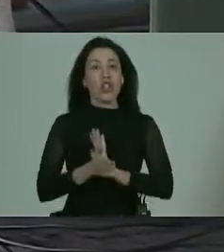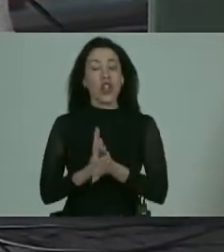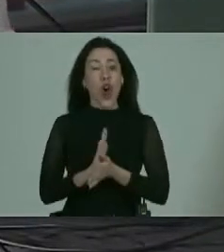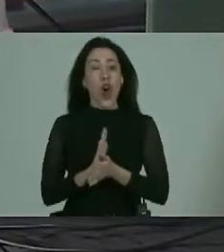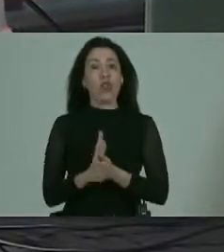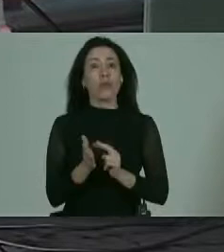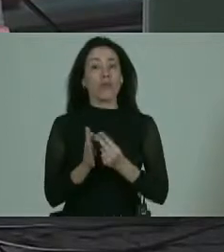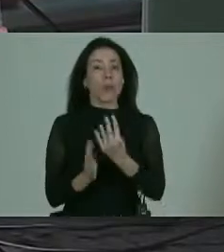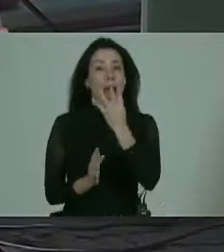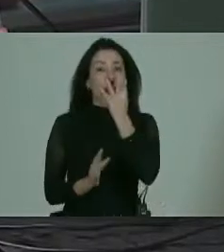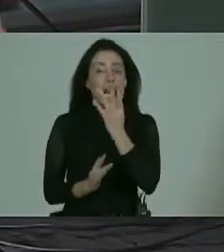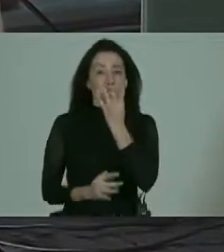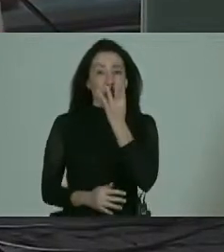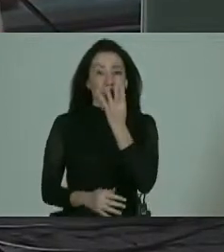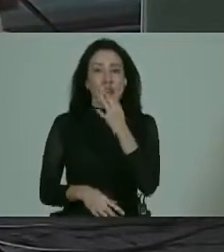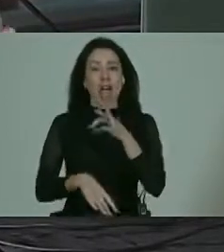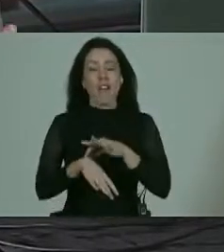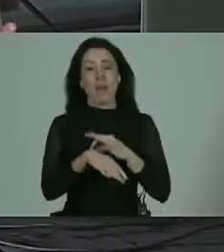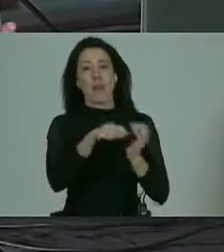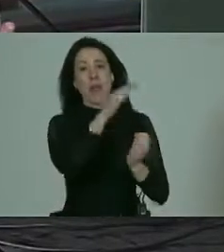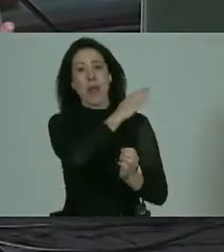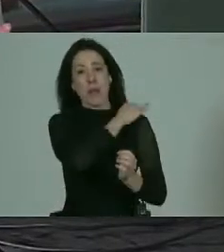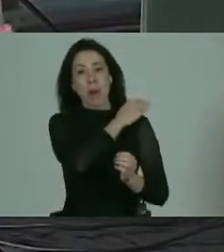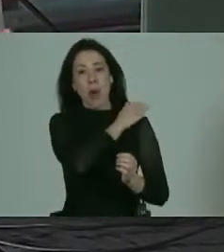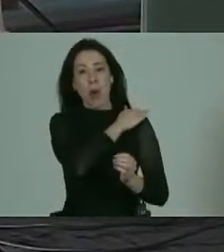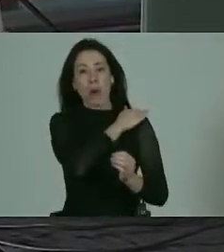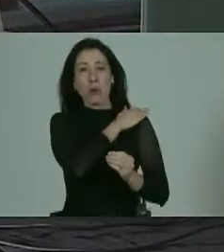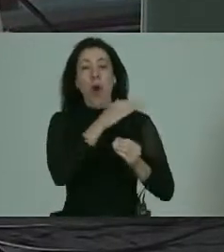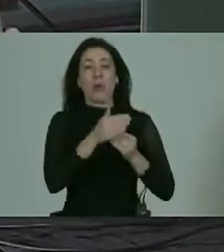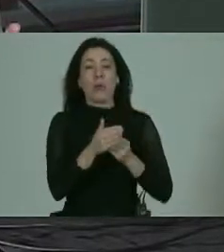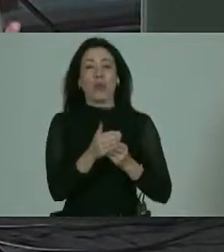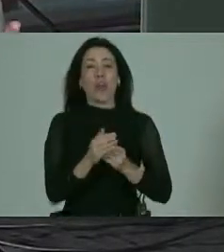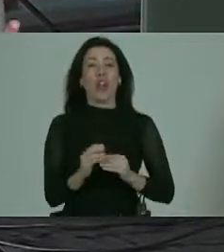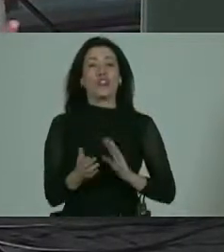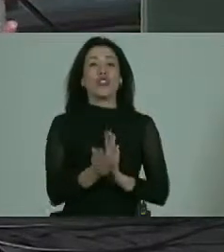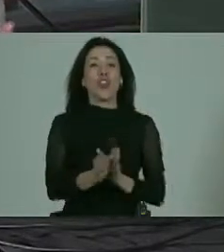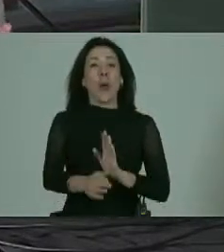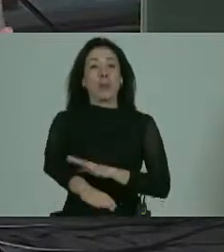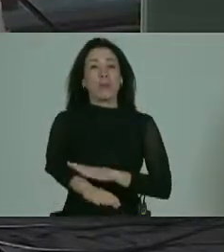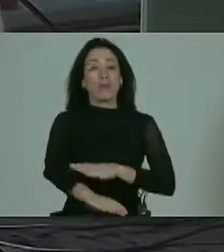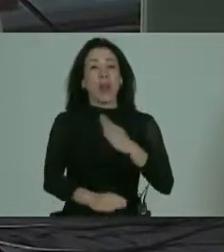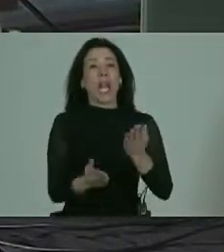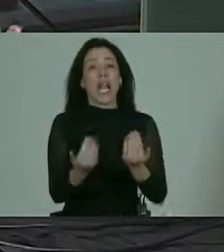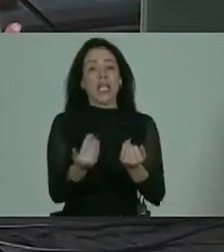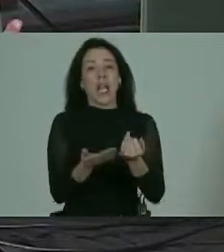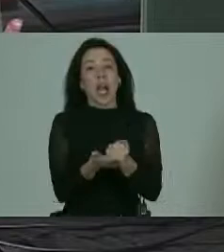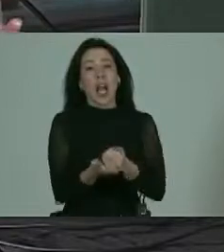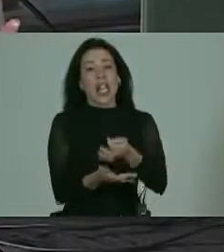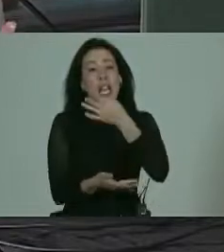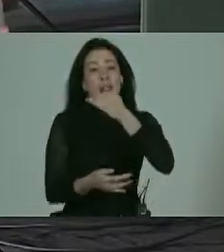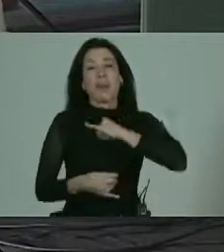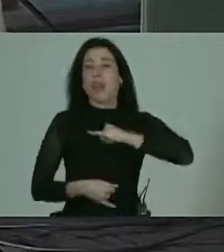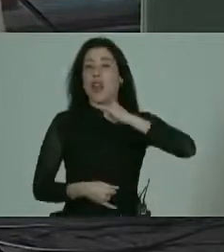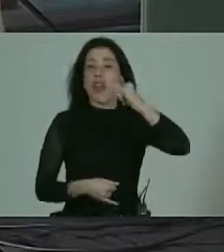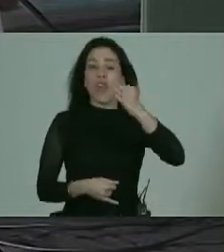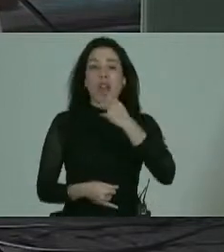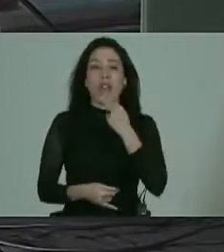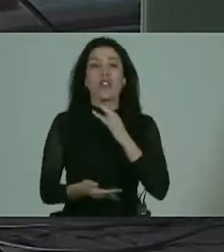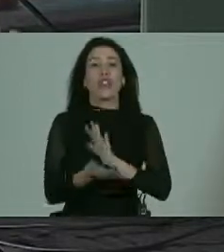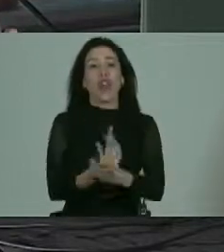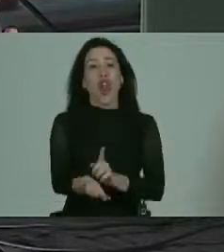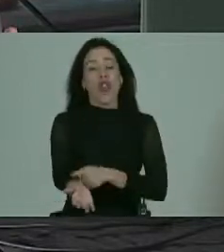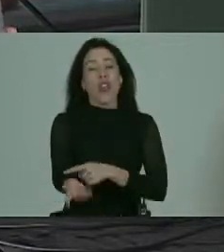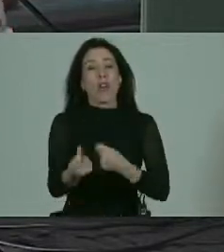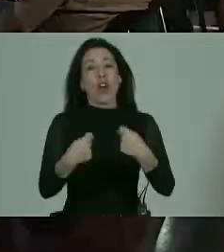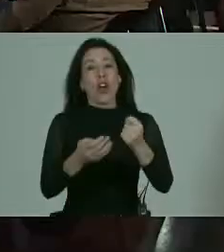respiratorias de las enfermedades pulmonares obstructivas crónicas todos los hipertensos que va a necesitar tratamiento de por vida todos los diabéticos